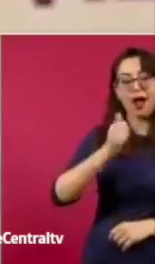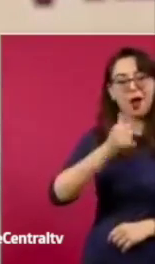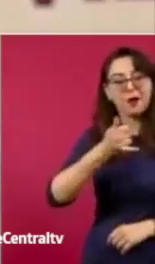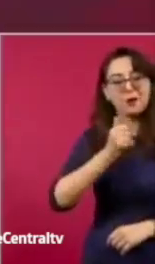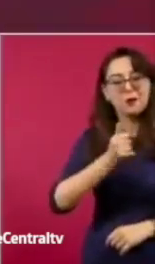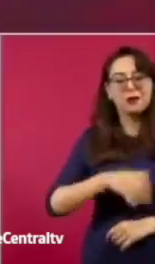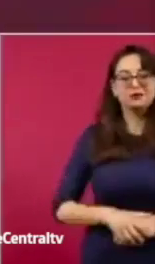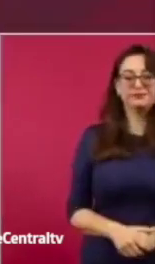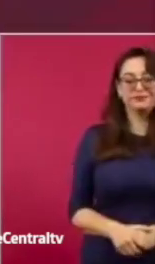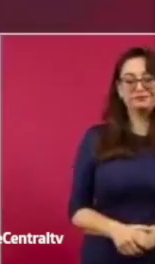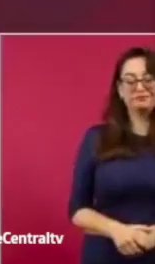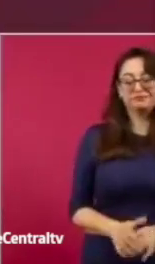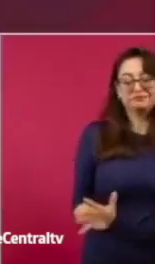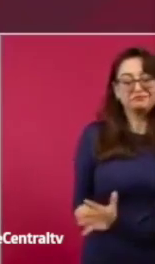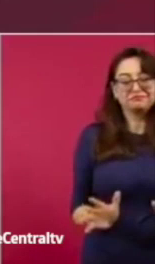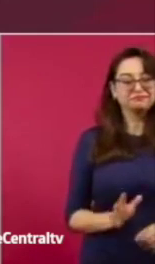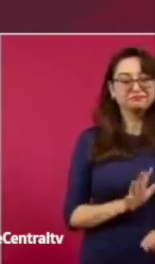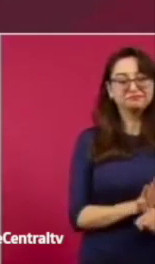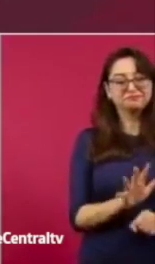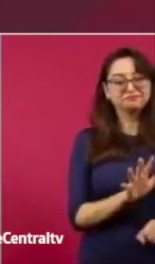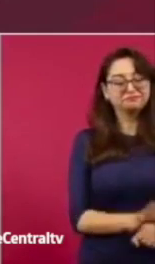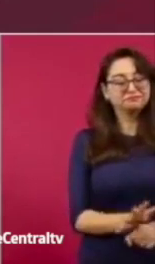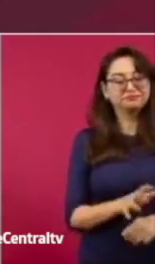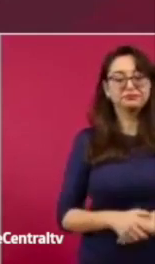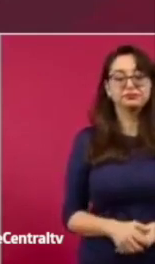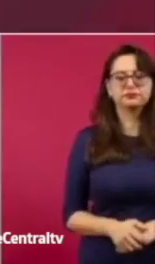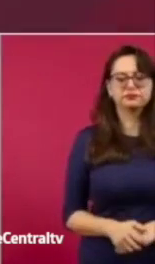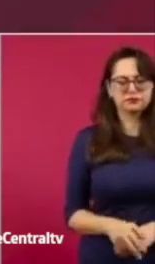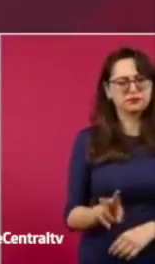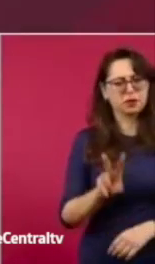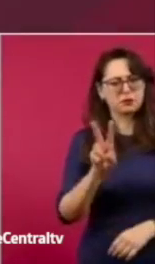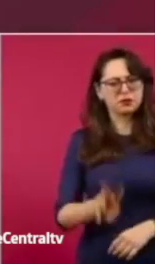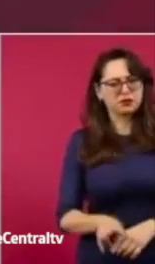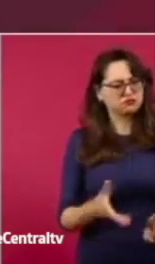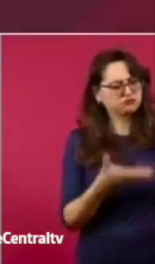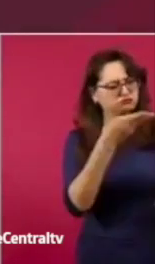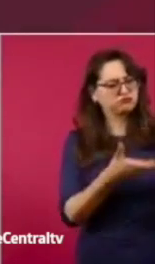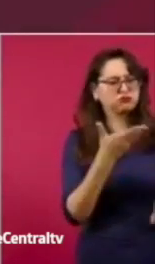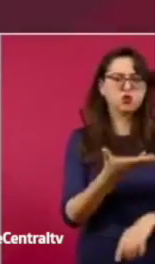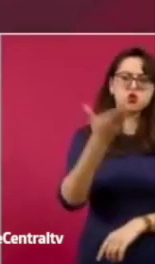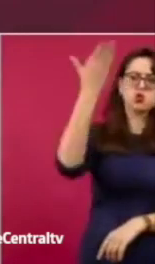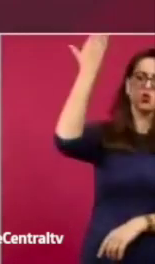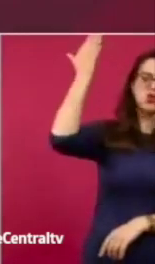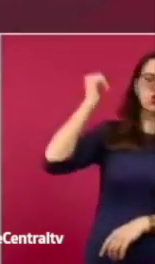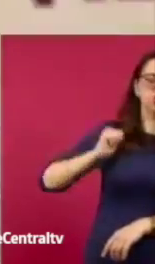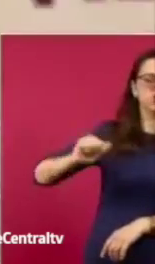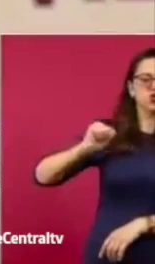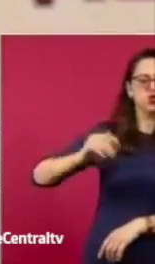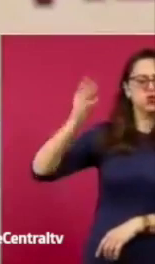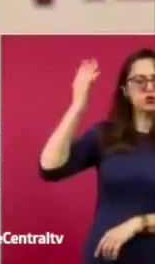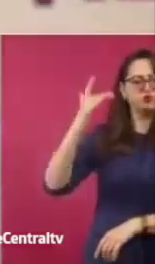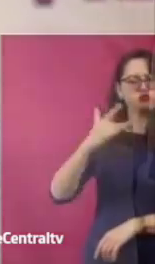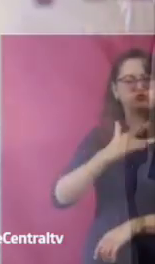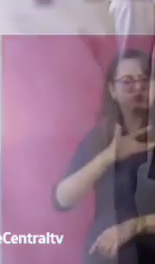confirmó contagio del virus y entre los síntomas del mandatario se hallan la inflamación de las vías respiratorias, fiebre y cansancio, pero el estado de